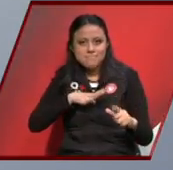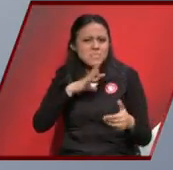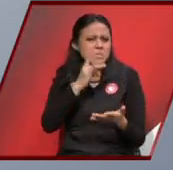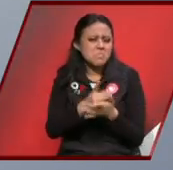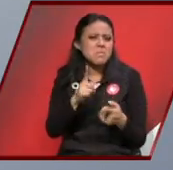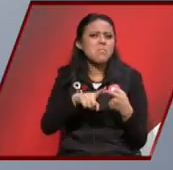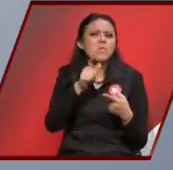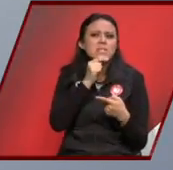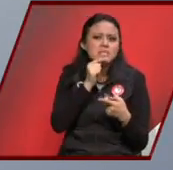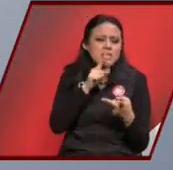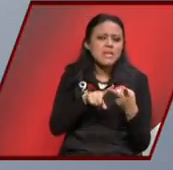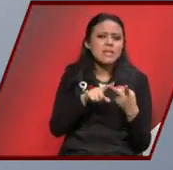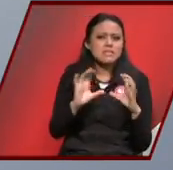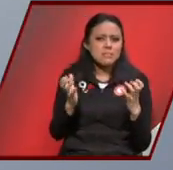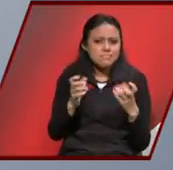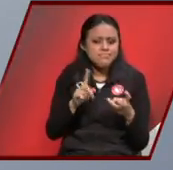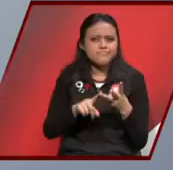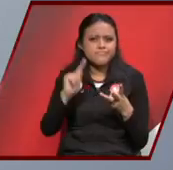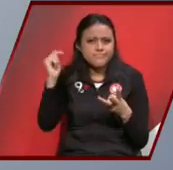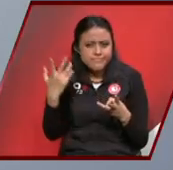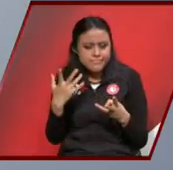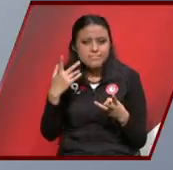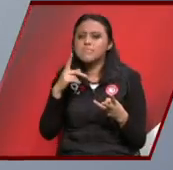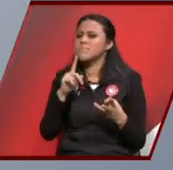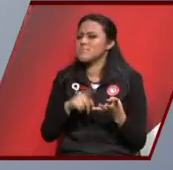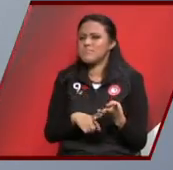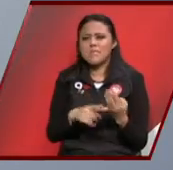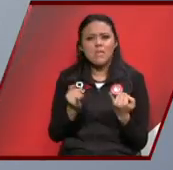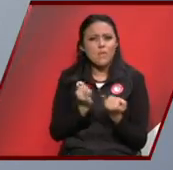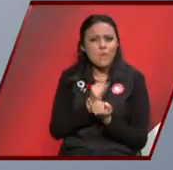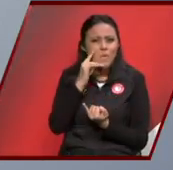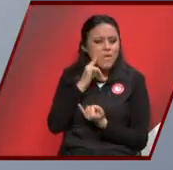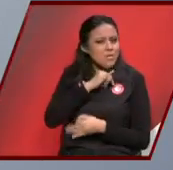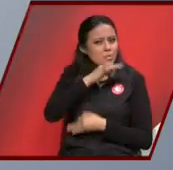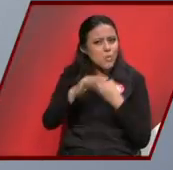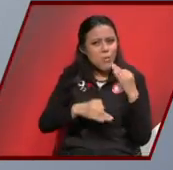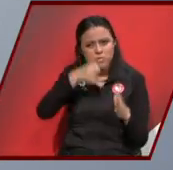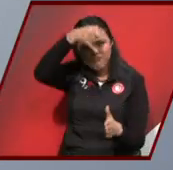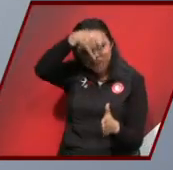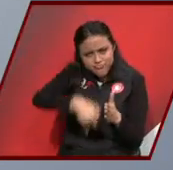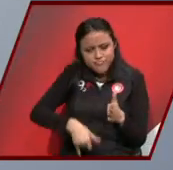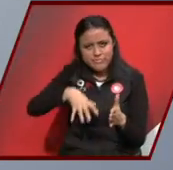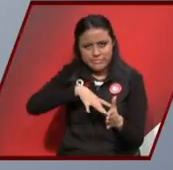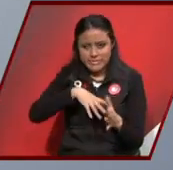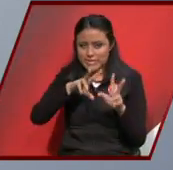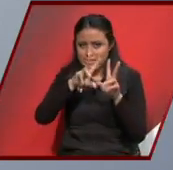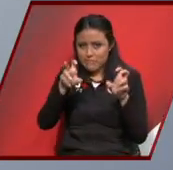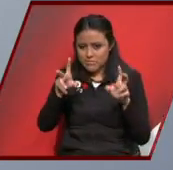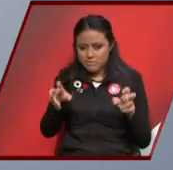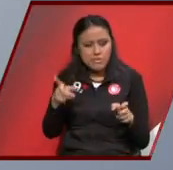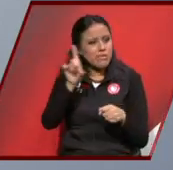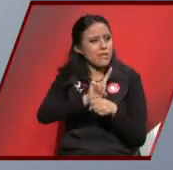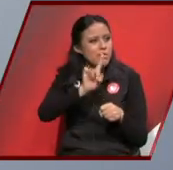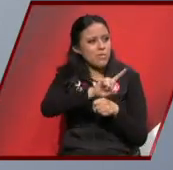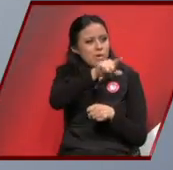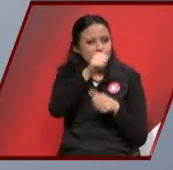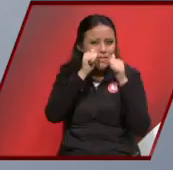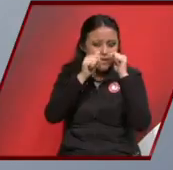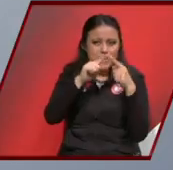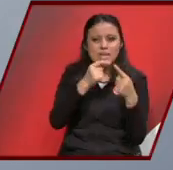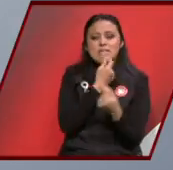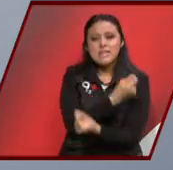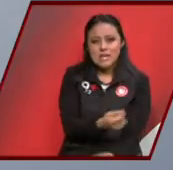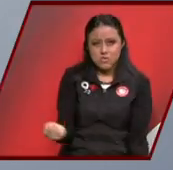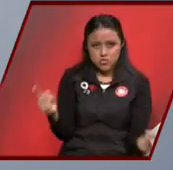por policías, por patrullas, por tecnología, eso pasa por irte al fondo de los temas y que también son temas que tú atiendes todos los días.